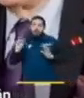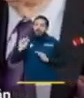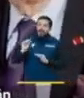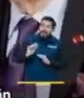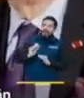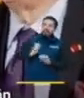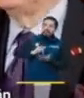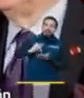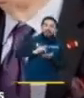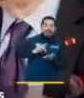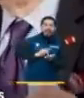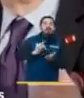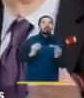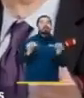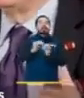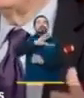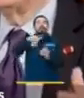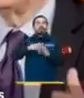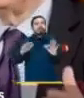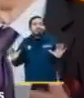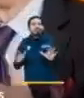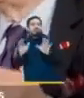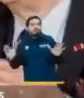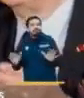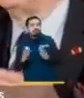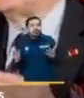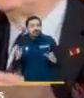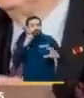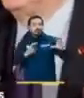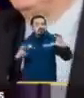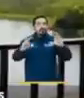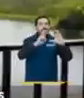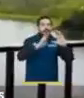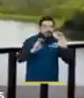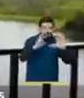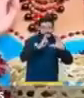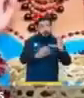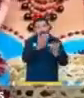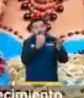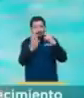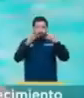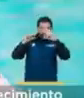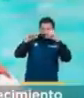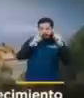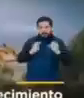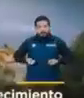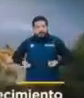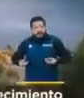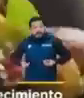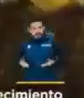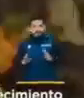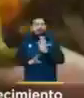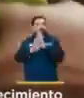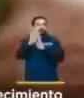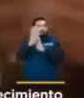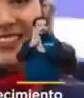sus vacaciones, sino que todos estaremos impulsando el turismo, una de las